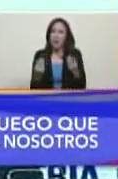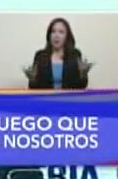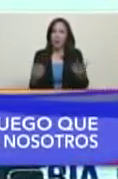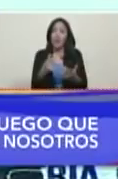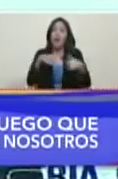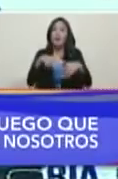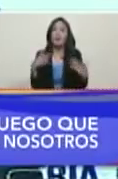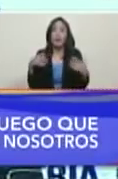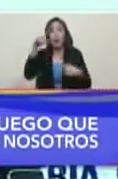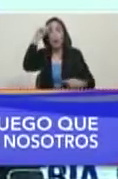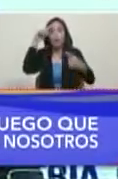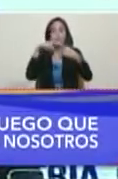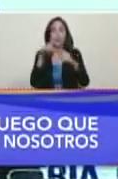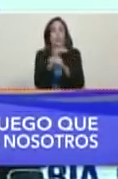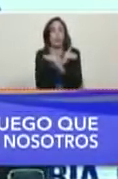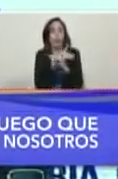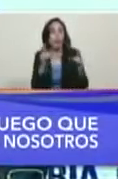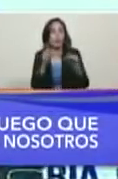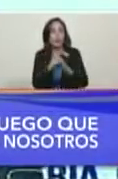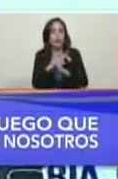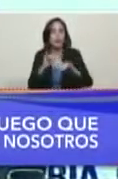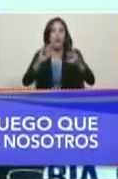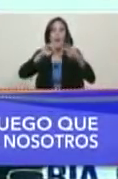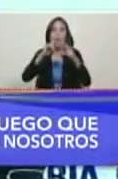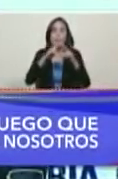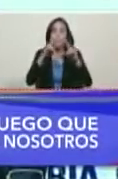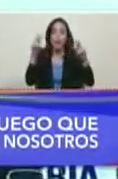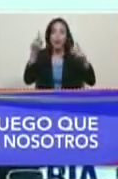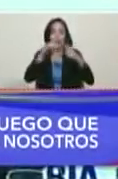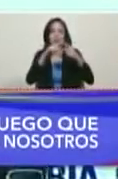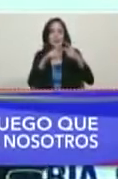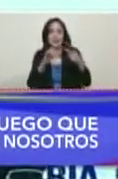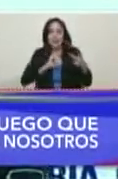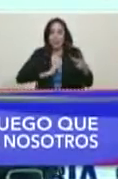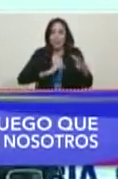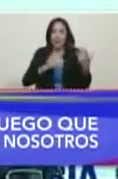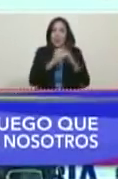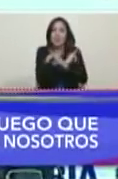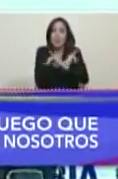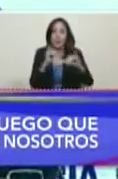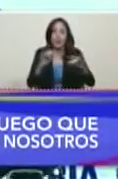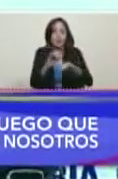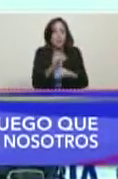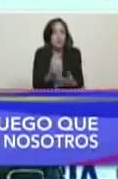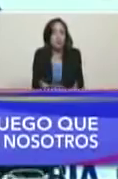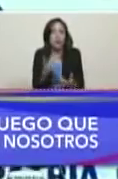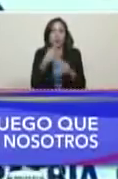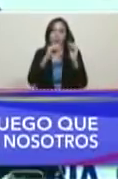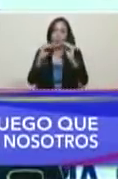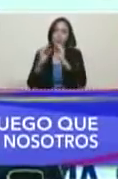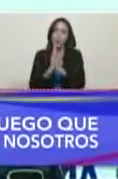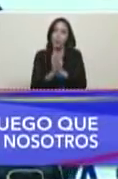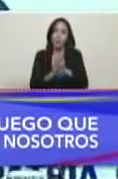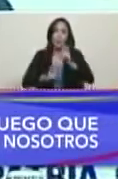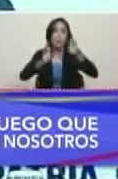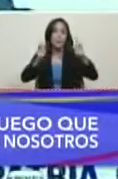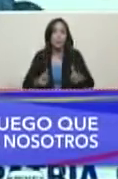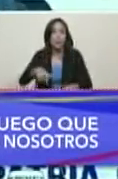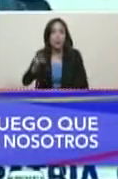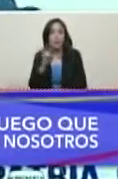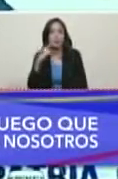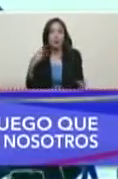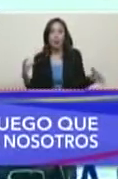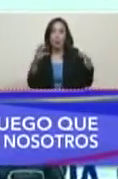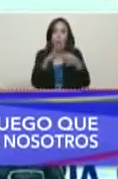democracia. A todos los que queremos paz, soberanía, independencia y democracia, yo llamo a todos los venezolanos a la